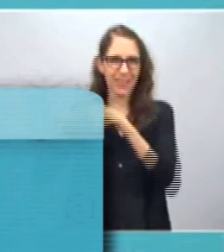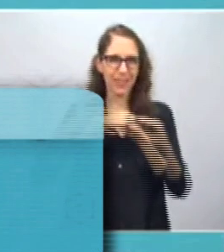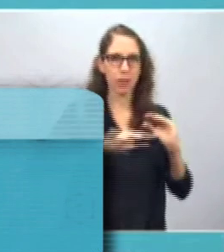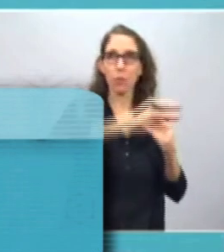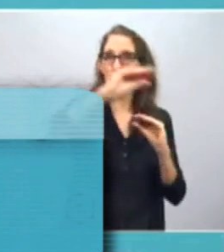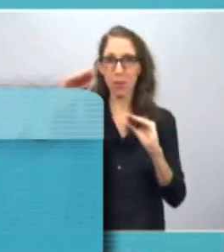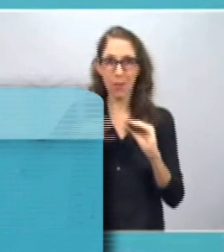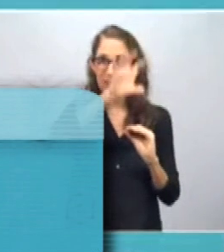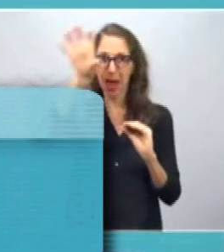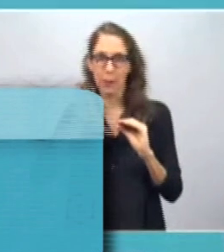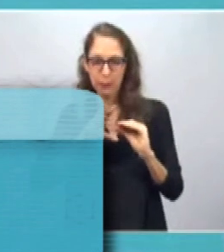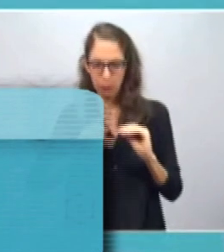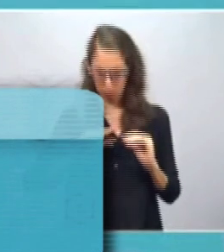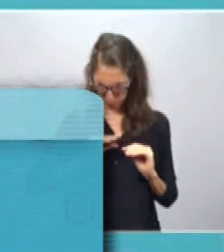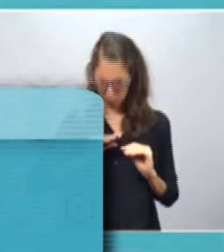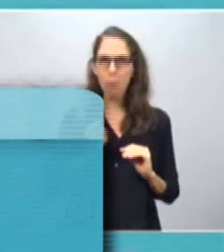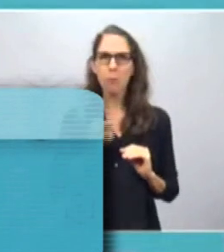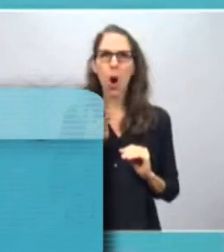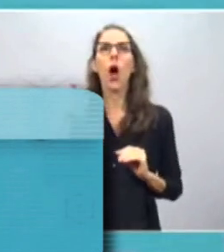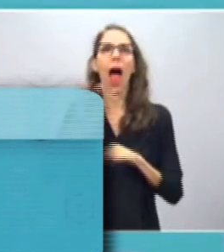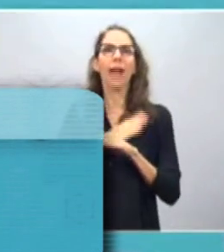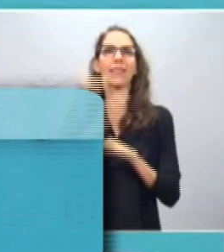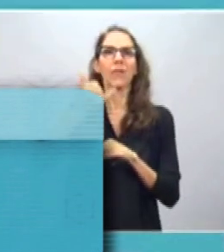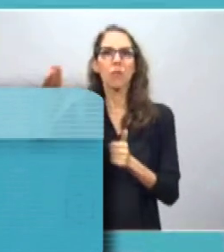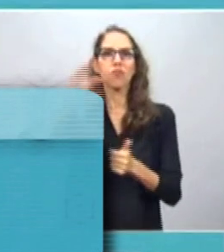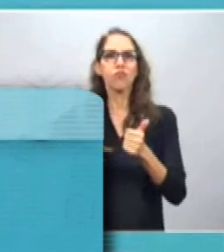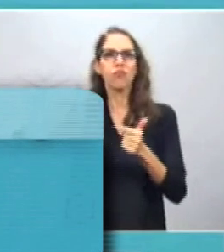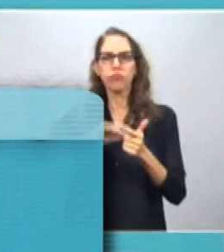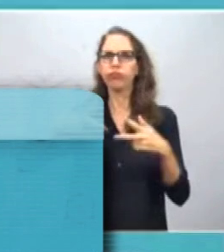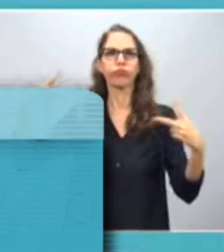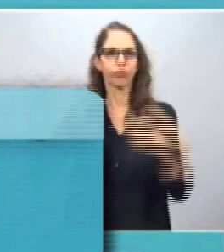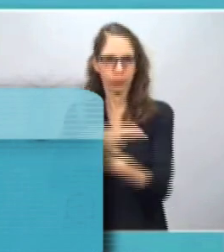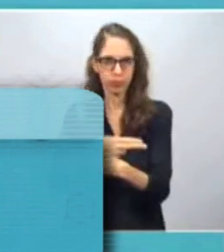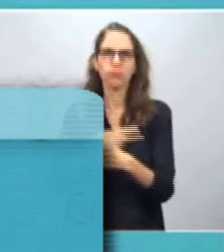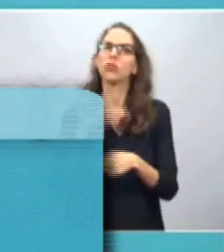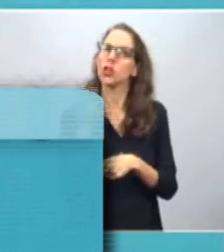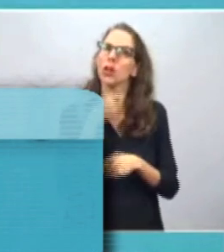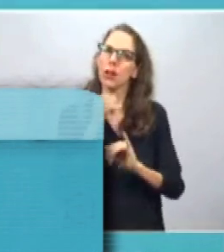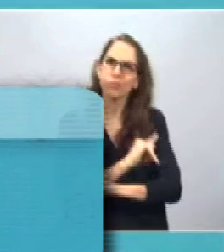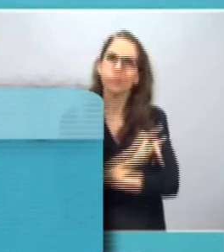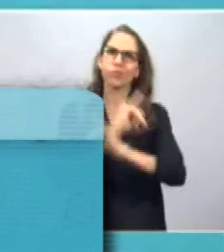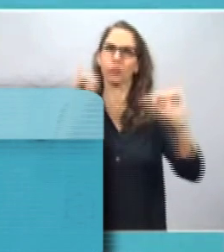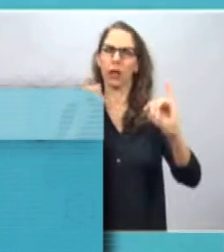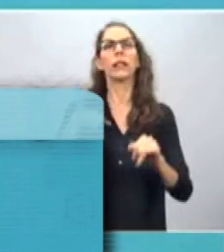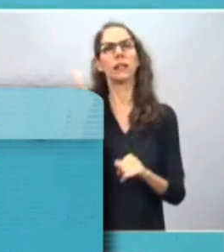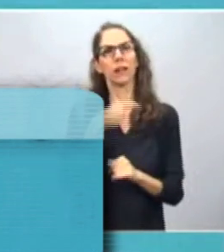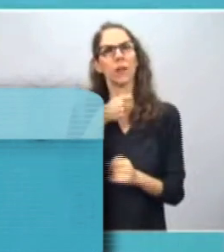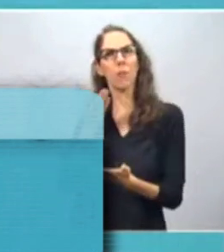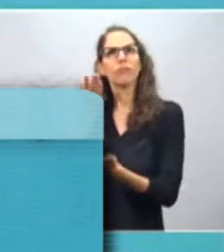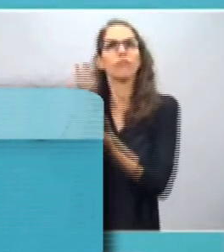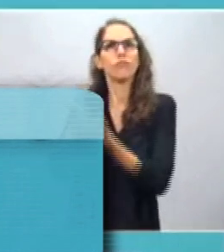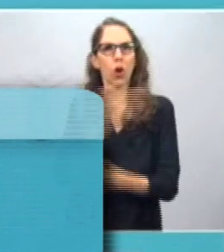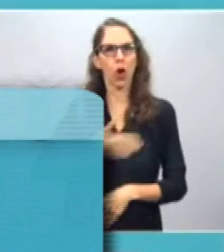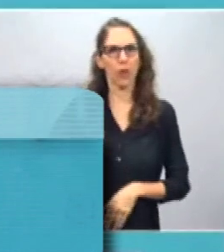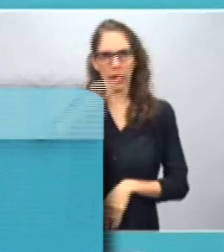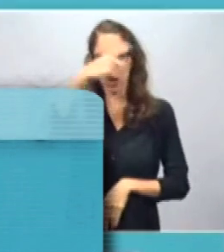provincia. Así que nosotros queríamos poner esto en valor y solicitarle al presidente, solicitarle al gobierno nacional que deje